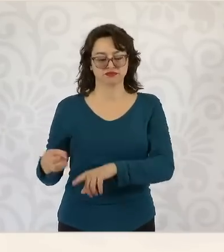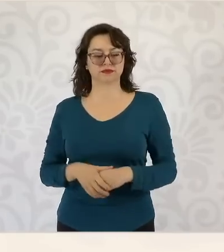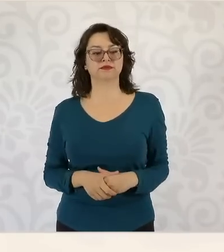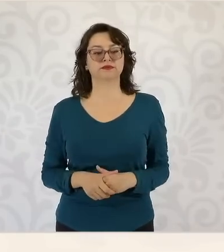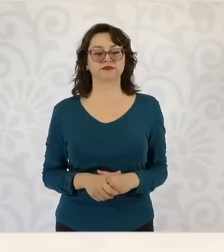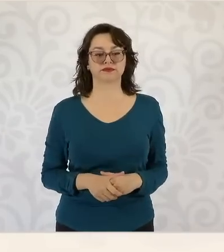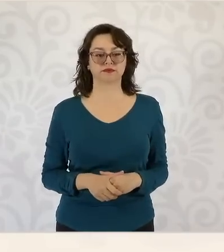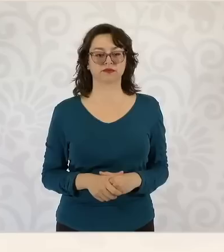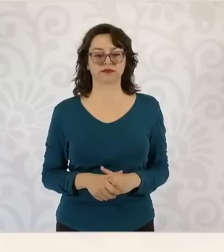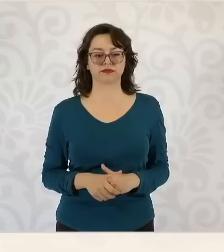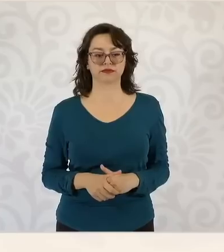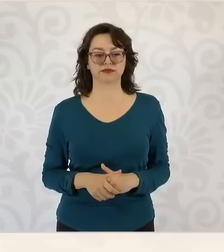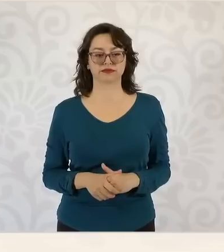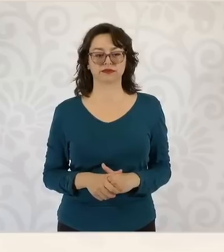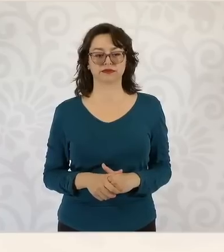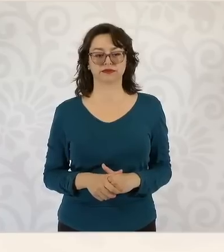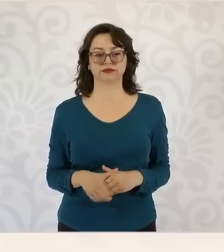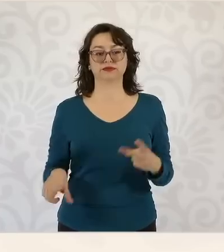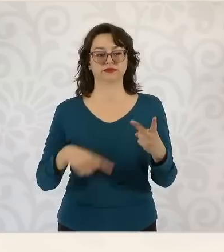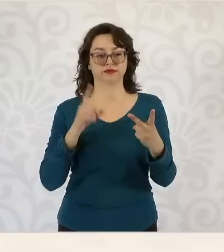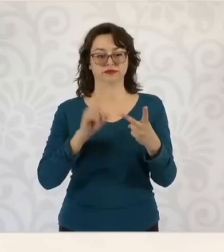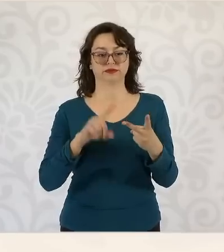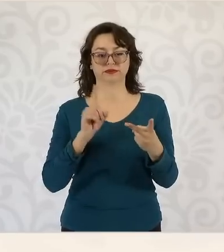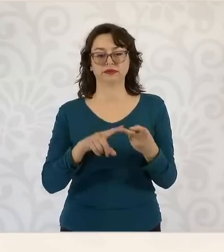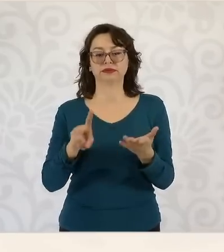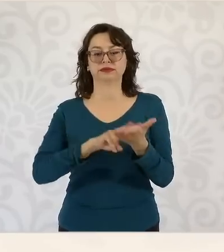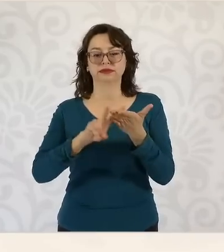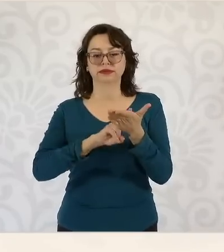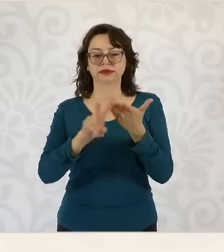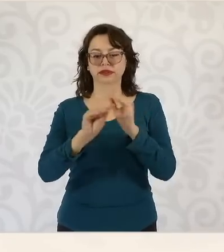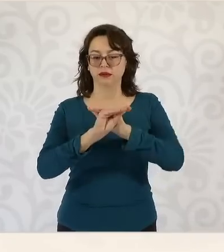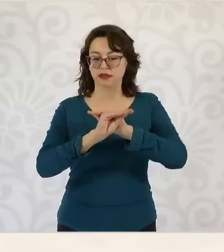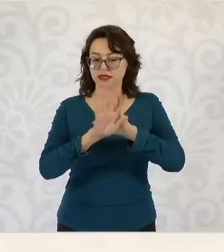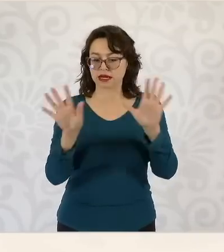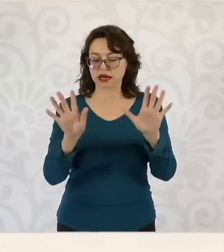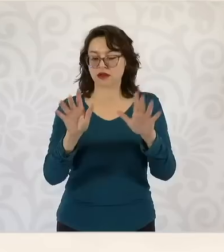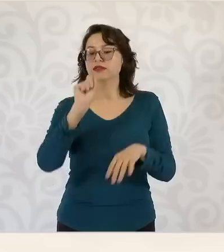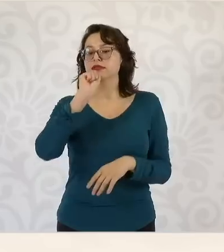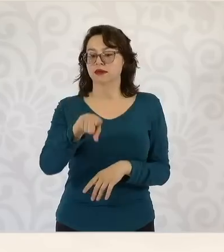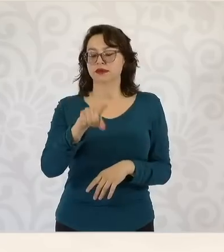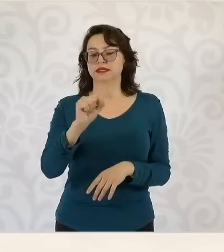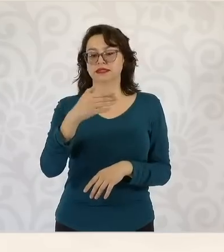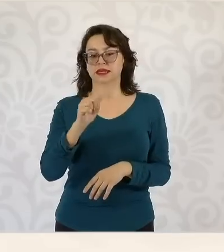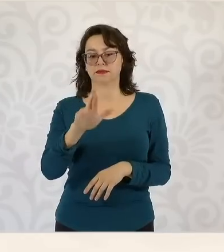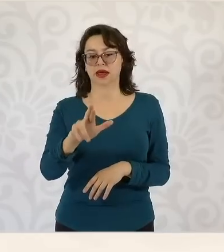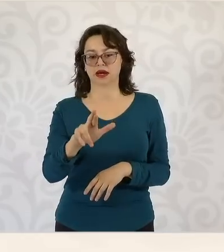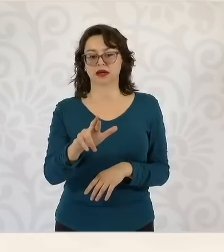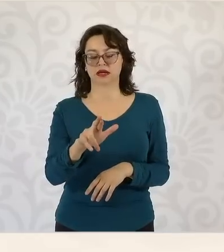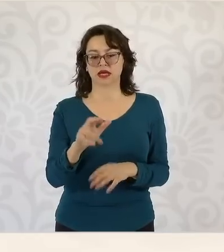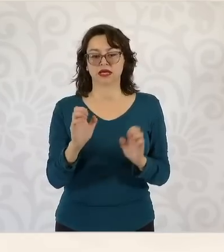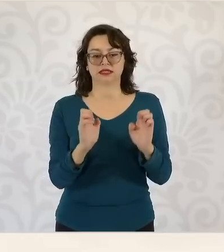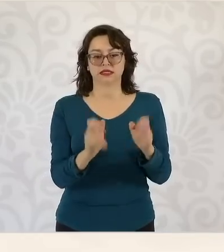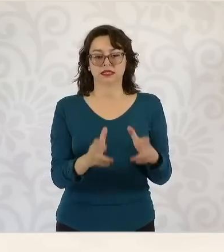Tenemos también a licitar un proceso a cargo de la Secretaría de Marina, Tapachula 1 y 2, que está en